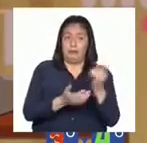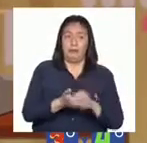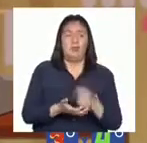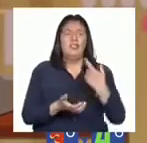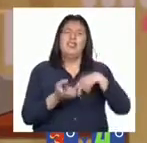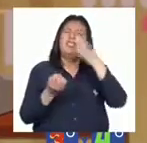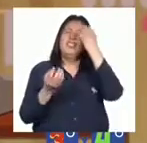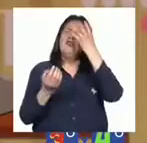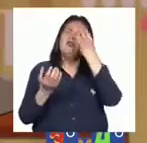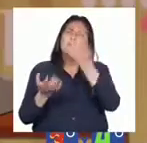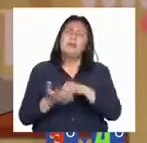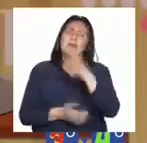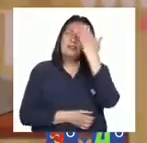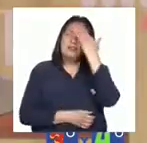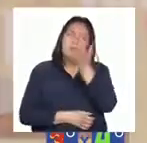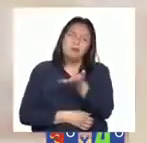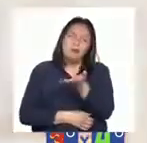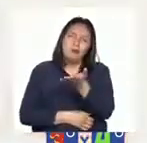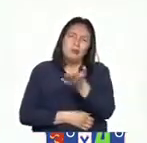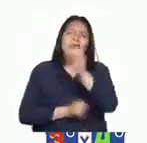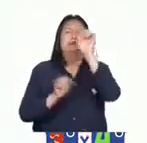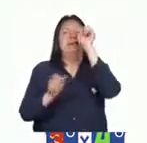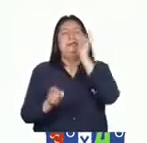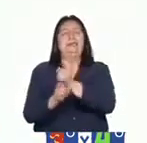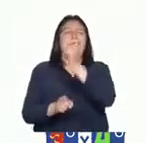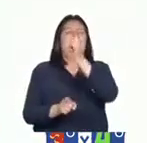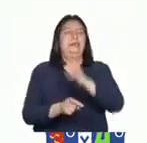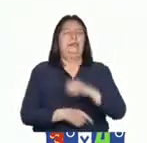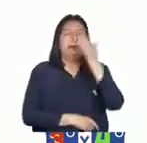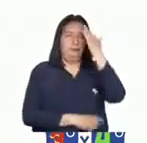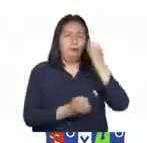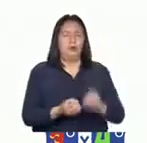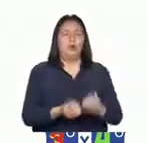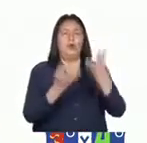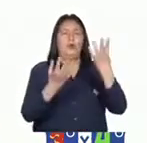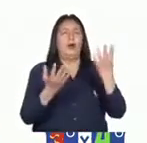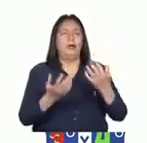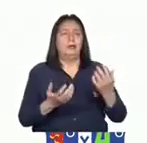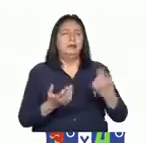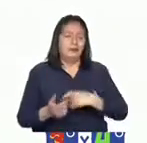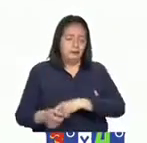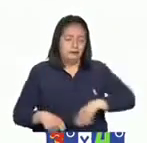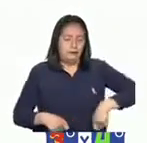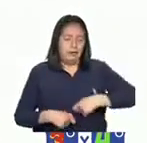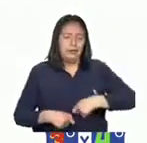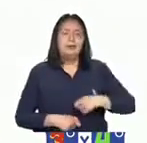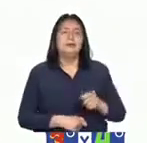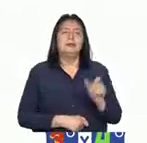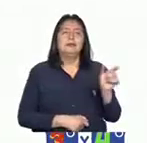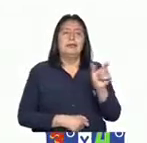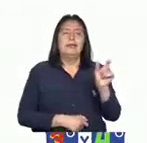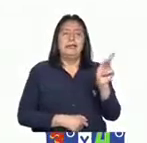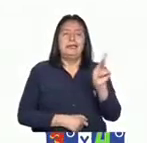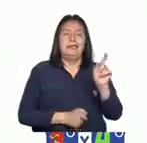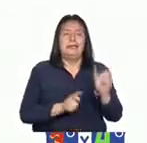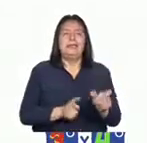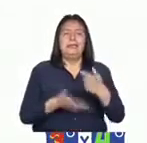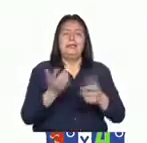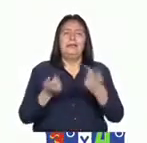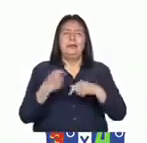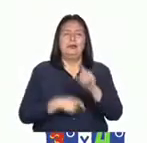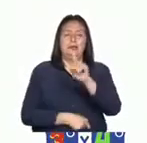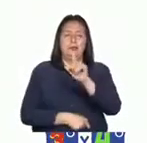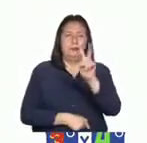¿qué información o dato conocemos? Así es, conocemos la cantidad de fajas que vendió Quilla, es decir,